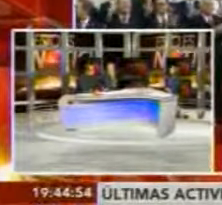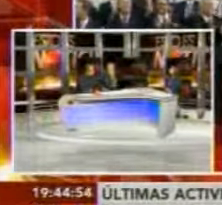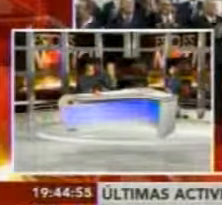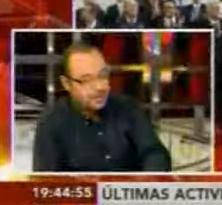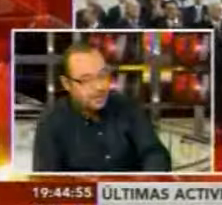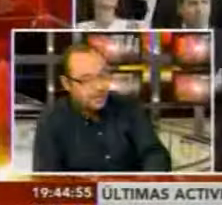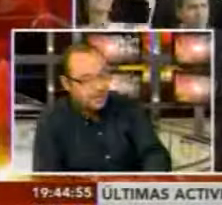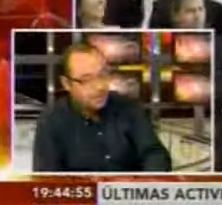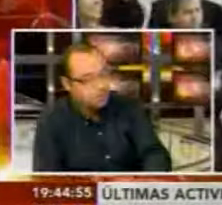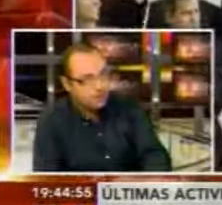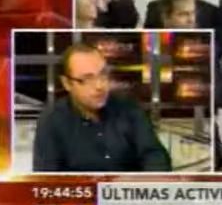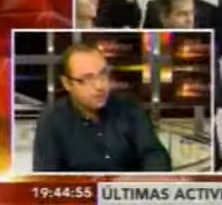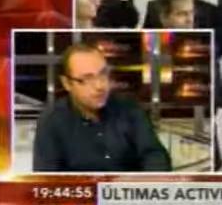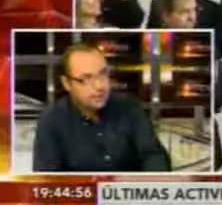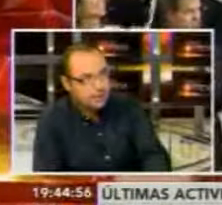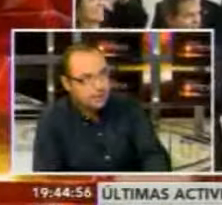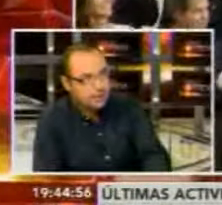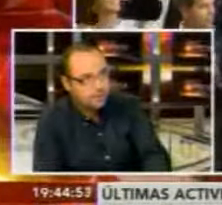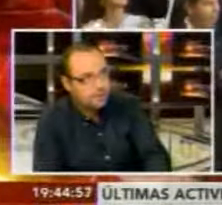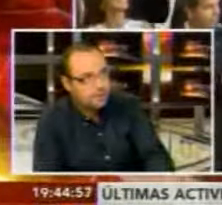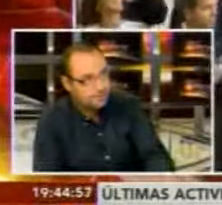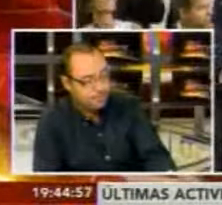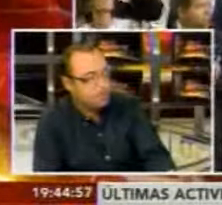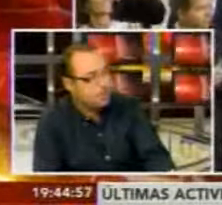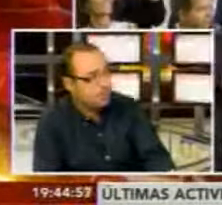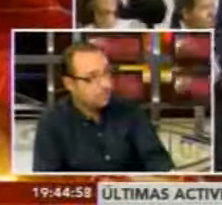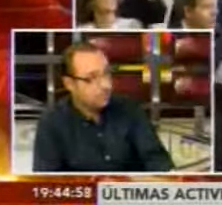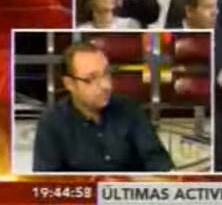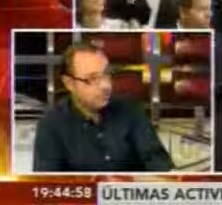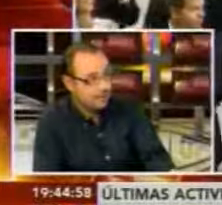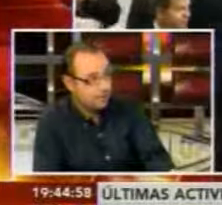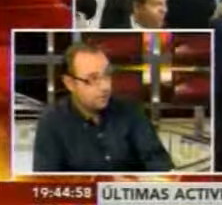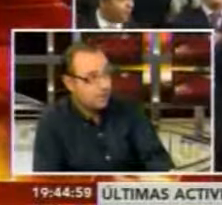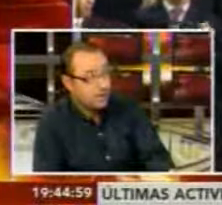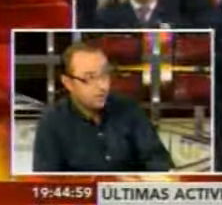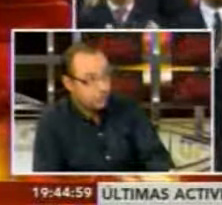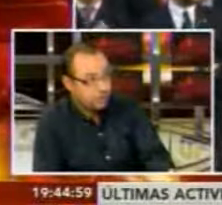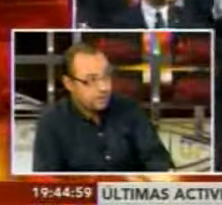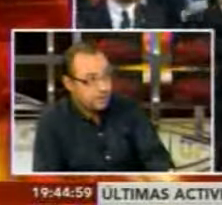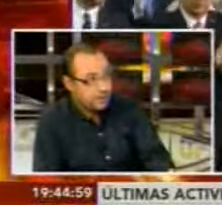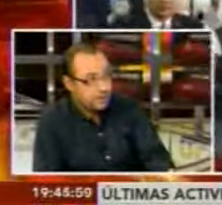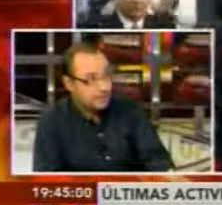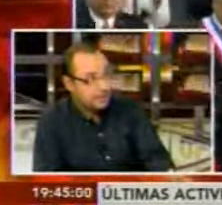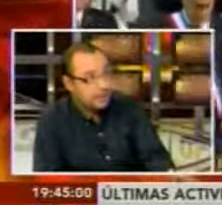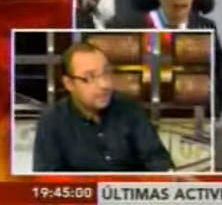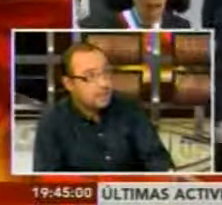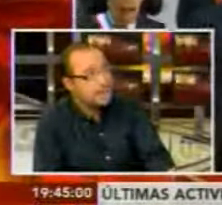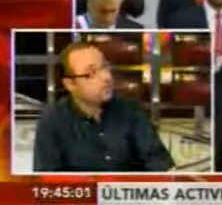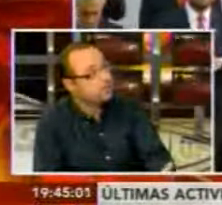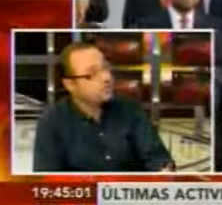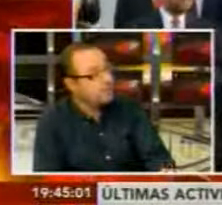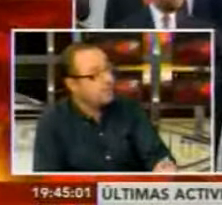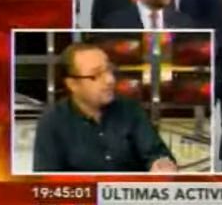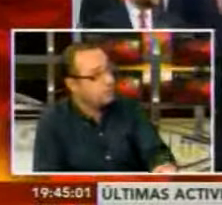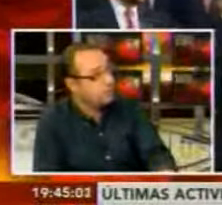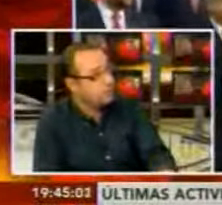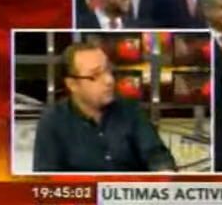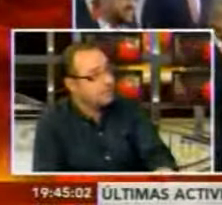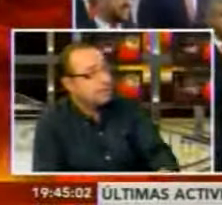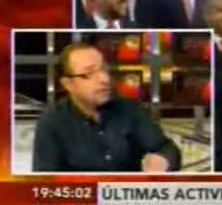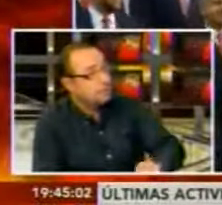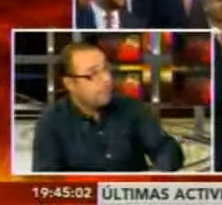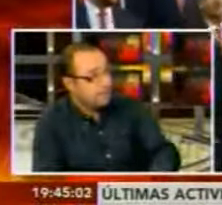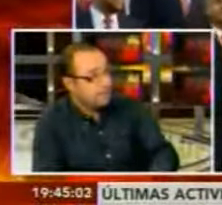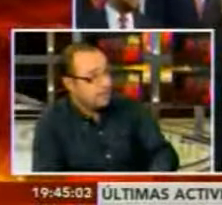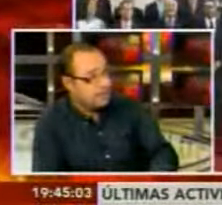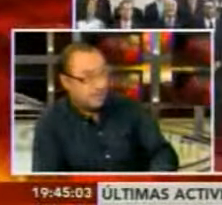bajaron horrorosamente en alcaldes y en concejales el año 2012. Pierden la primaria de una manera brutal frente a Michelle Bachelet, sin perjuicio